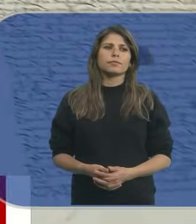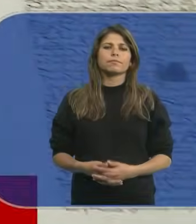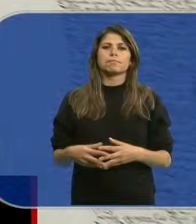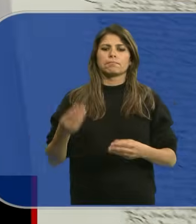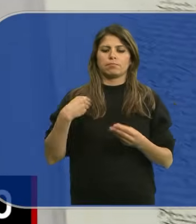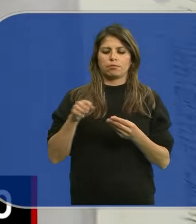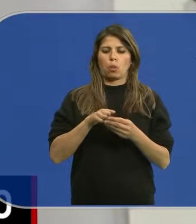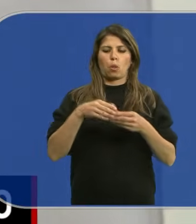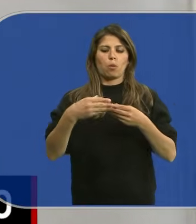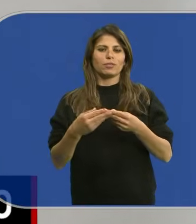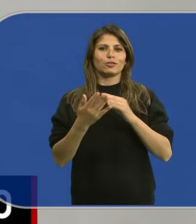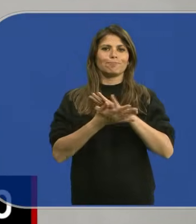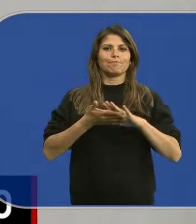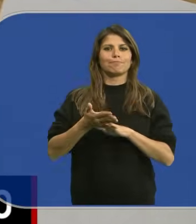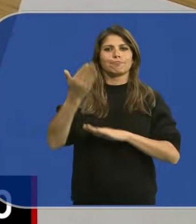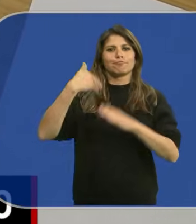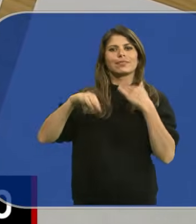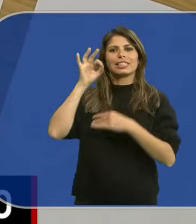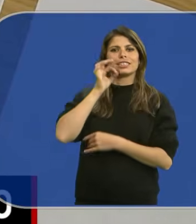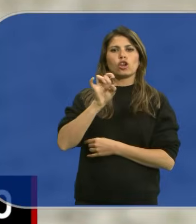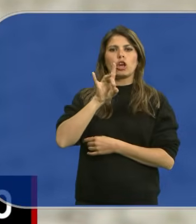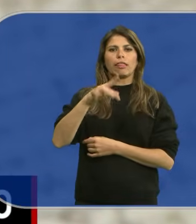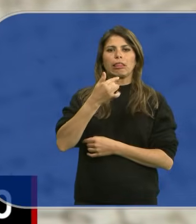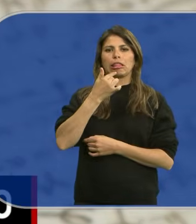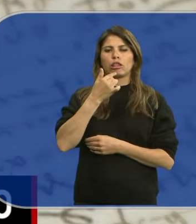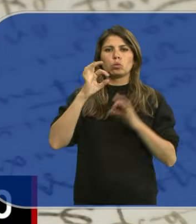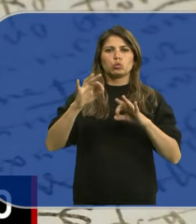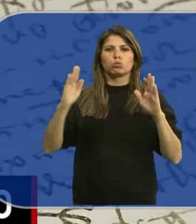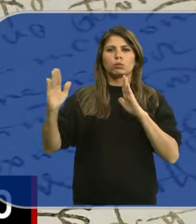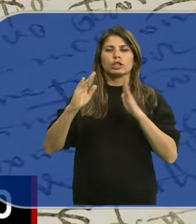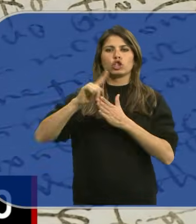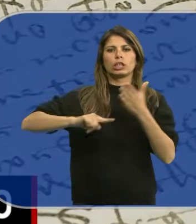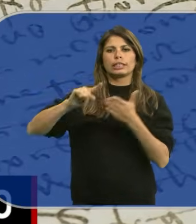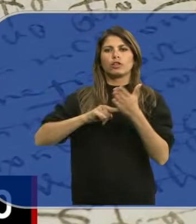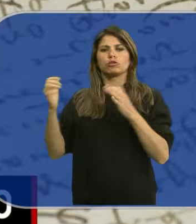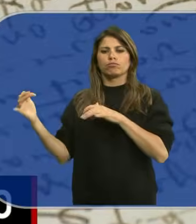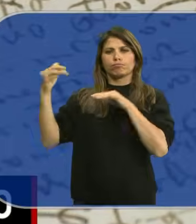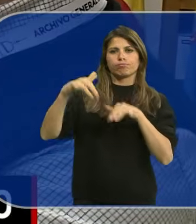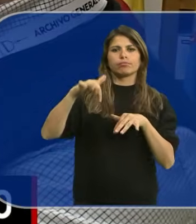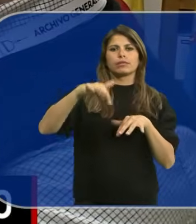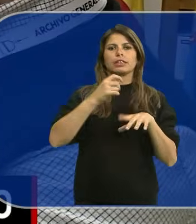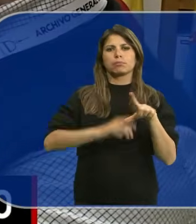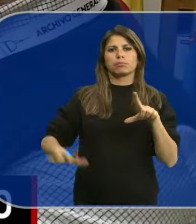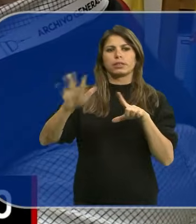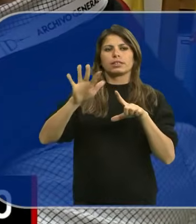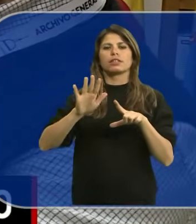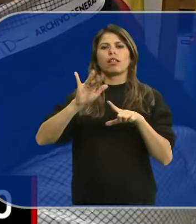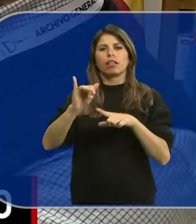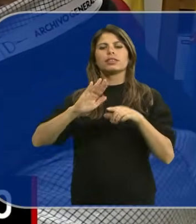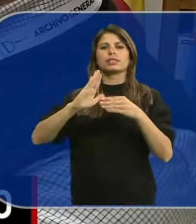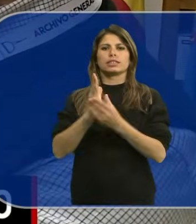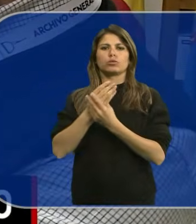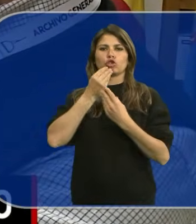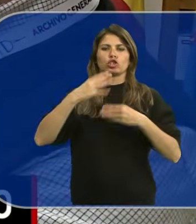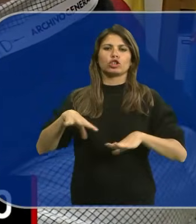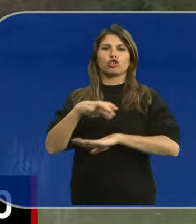Estos documentos datan del siglo XV y revelan el momento en el que los gitanos llegaron a la península ibérica. Se encuentran en el Archivo Histórico de